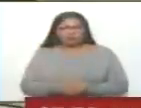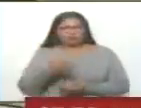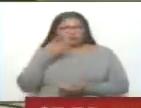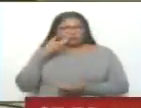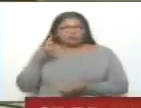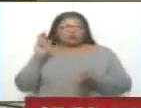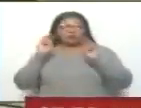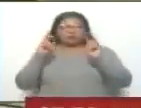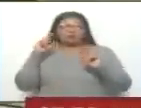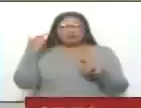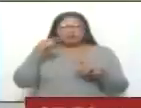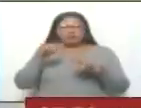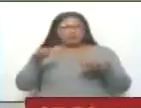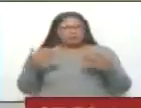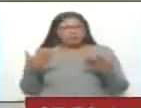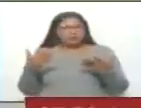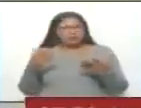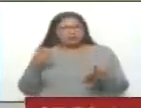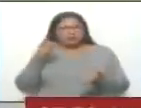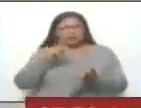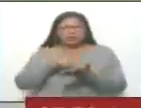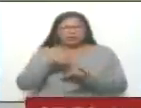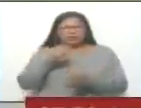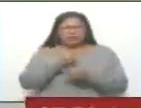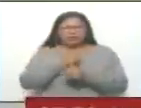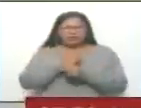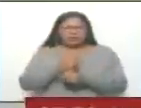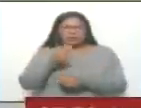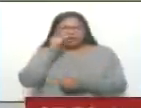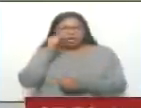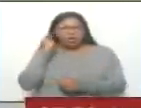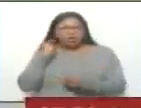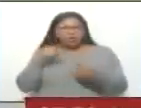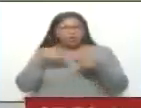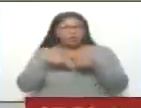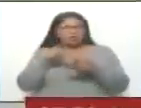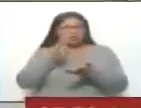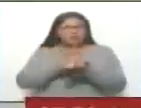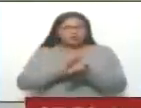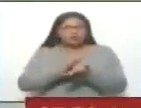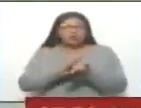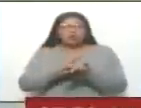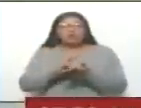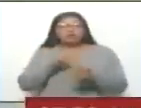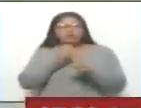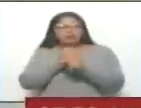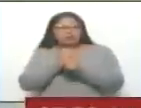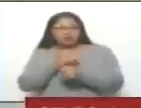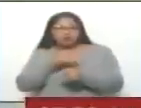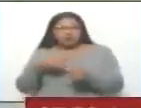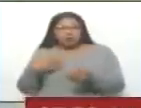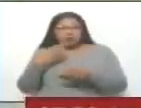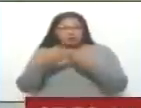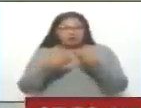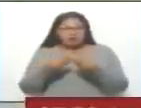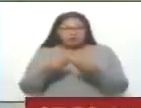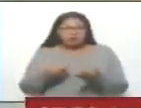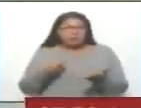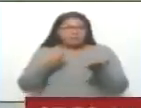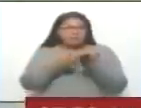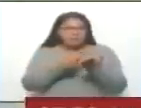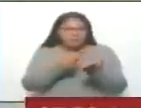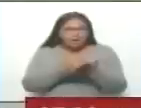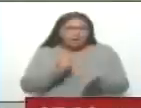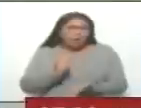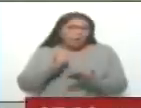transporte para que asista a este trabajador a su centro de trabajo. Nosotros hemos dicho la posibilidad de una prima o de un